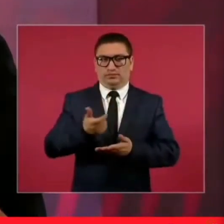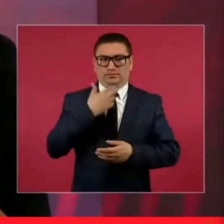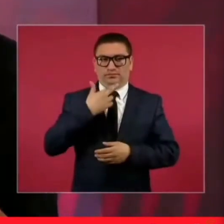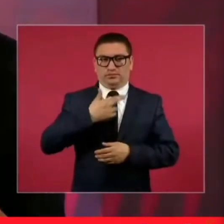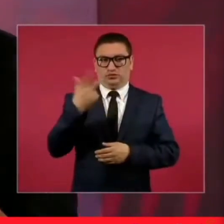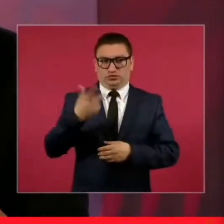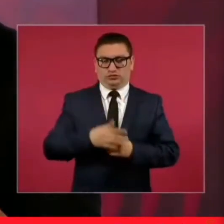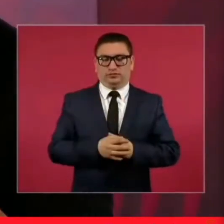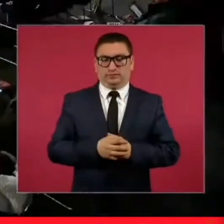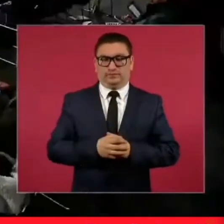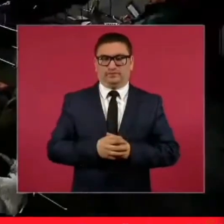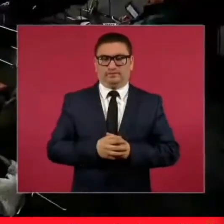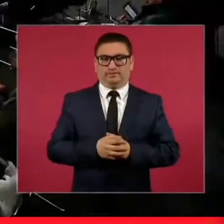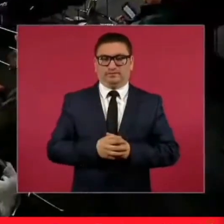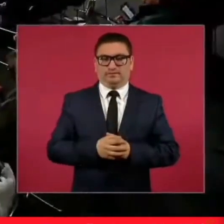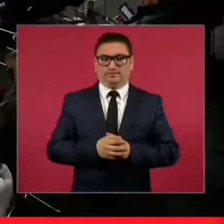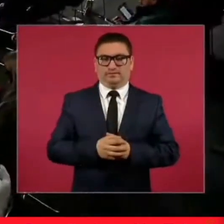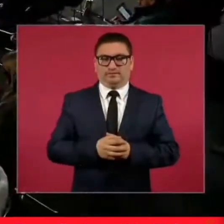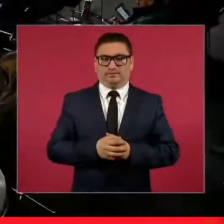que